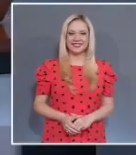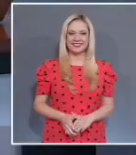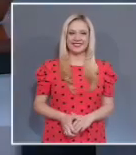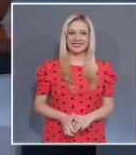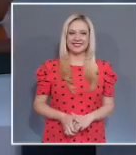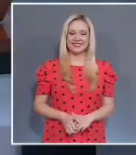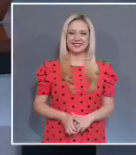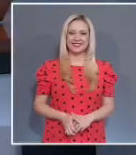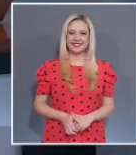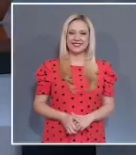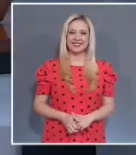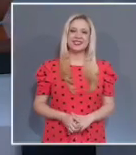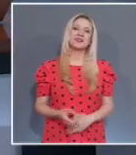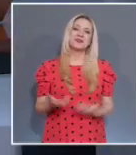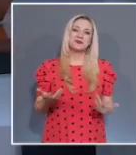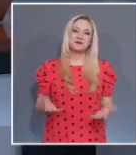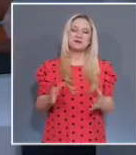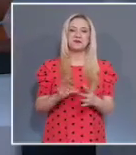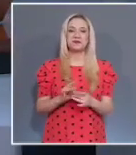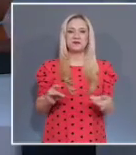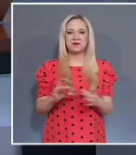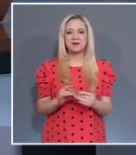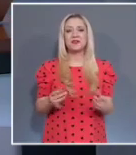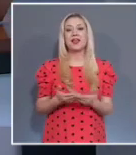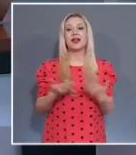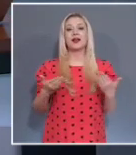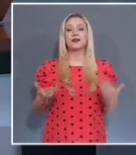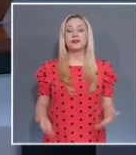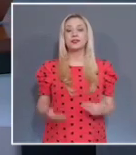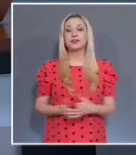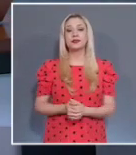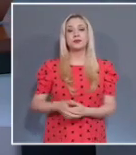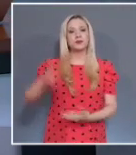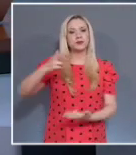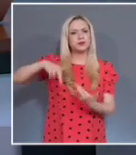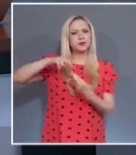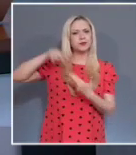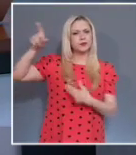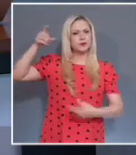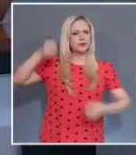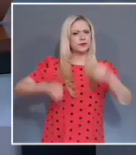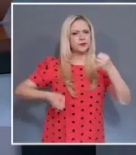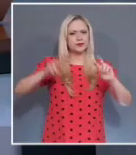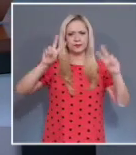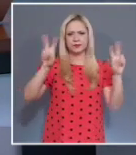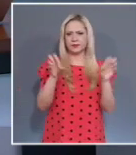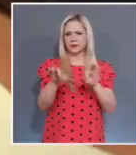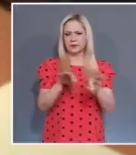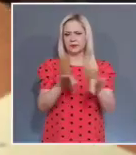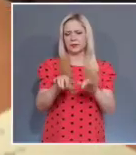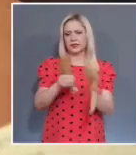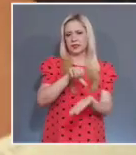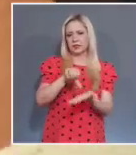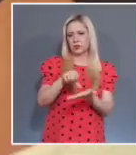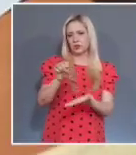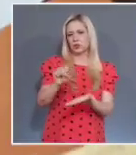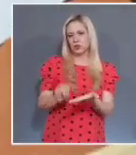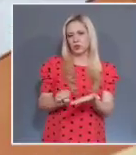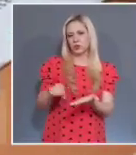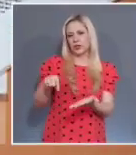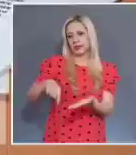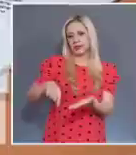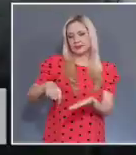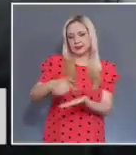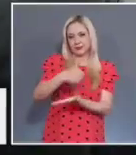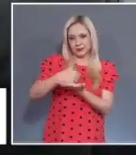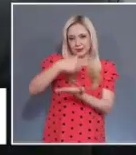Muchas gracias, Juan Carlos. El Pleno Regional en materia de trabajo de la región Centro-Sur esto con residencia en la capital del